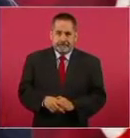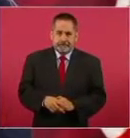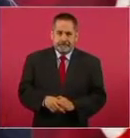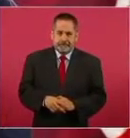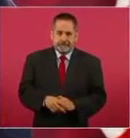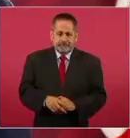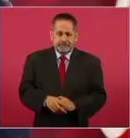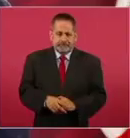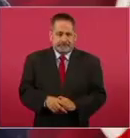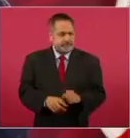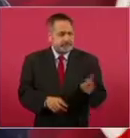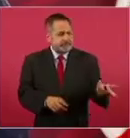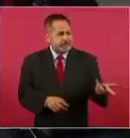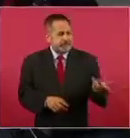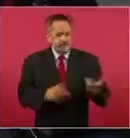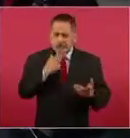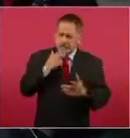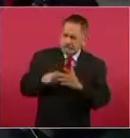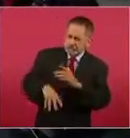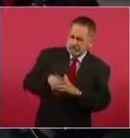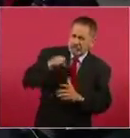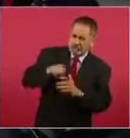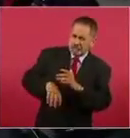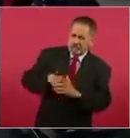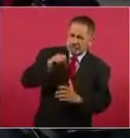cuando se va a terminar de explotar